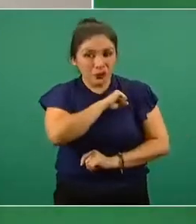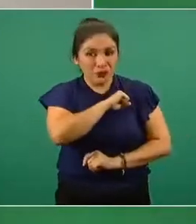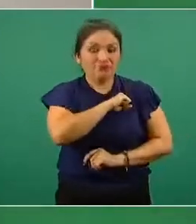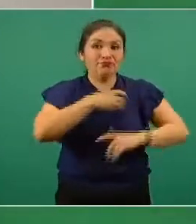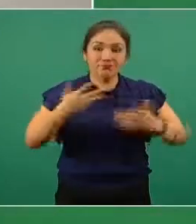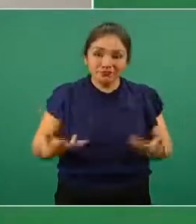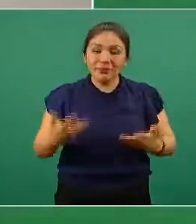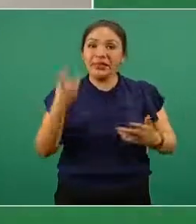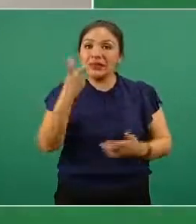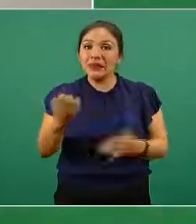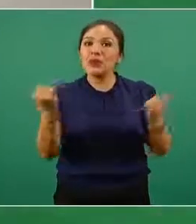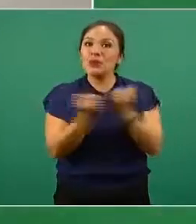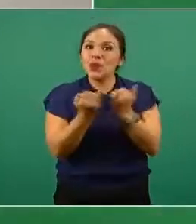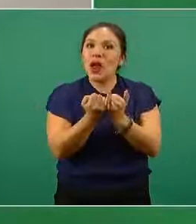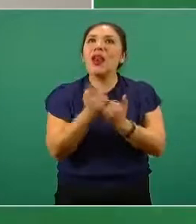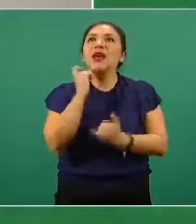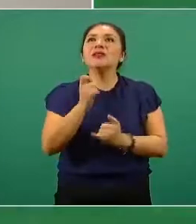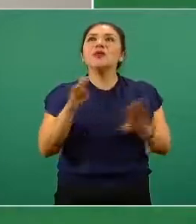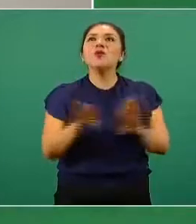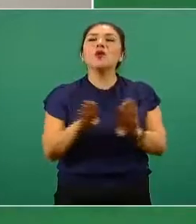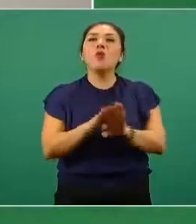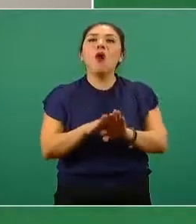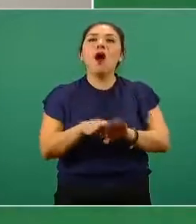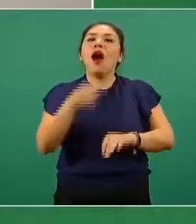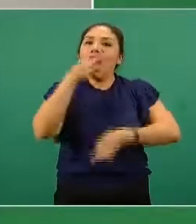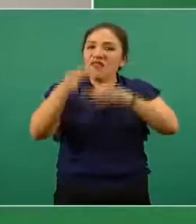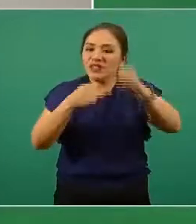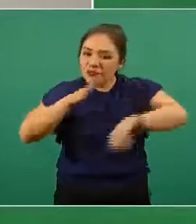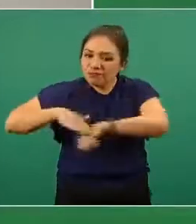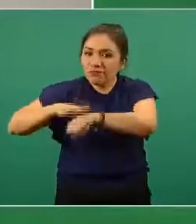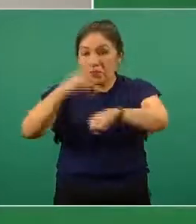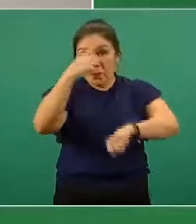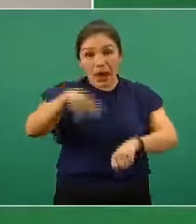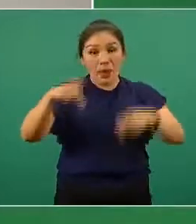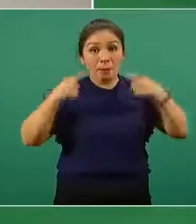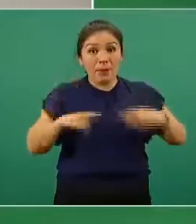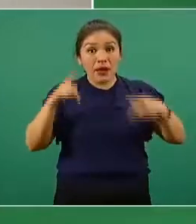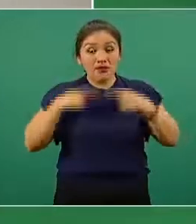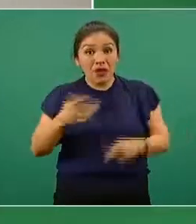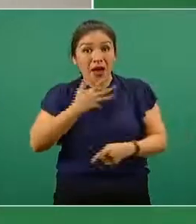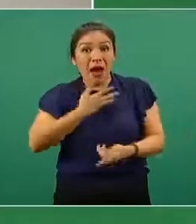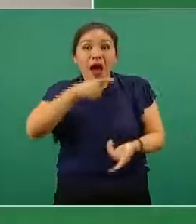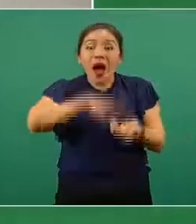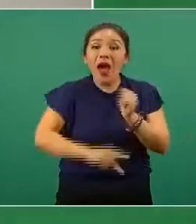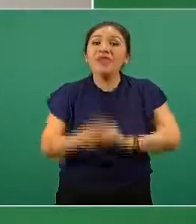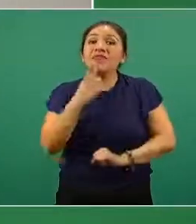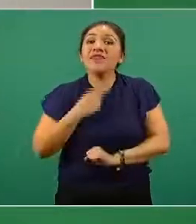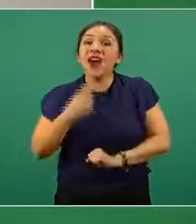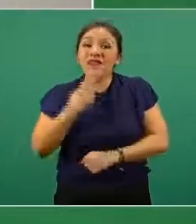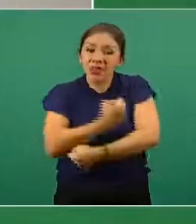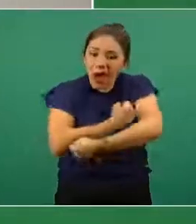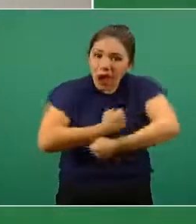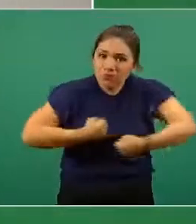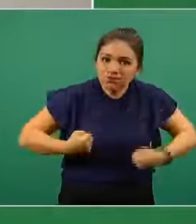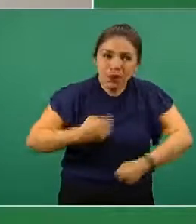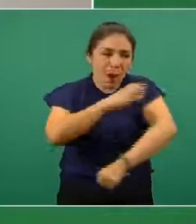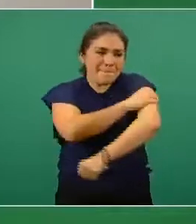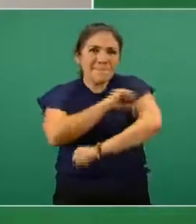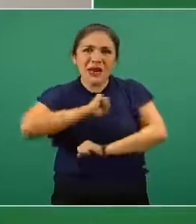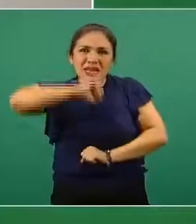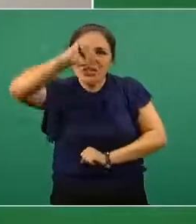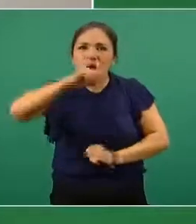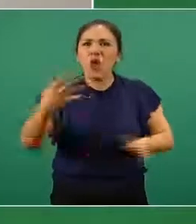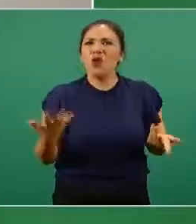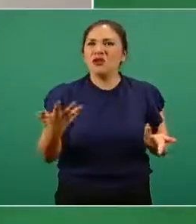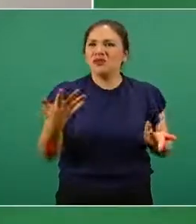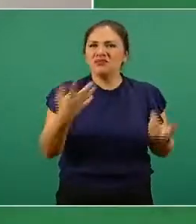que además hace el llamado a que las personas que viven con diabetes, con obesidad, con